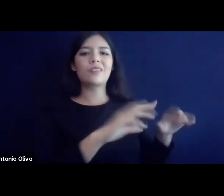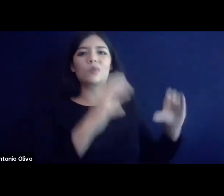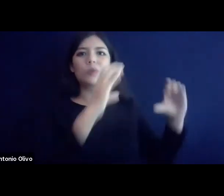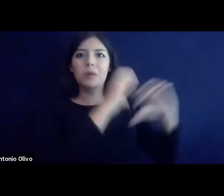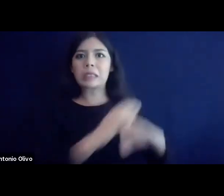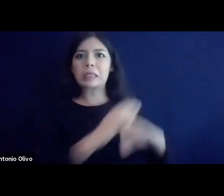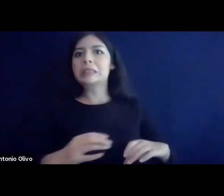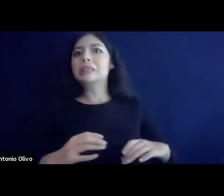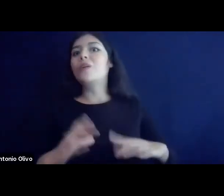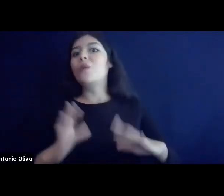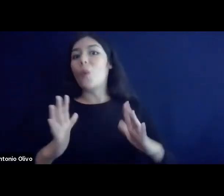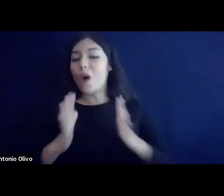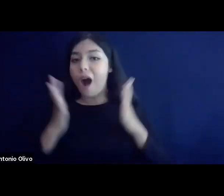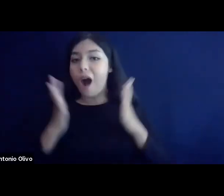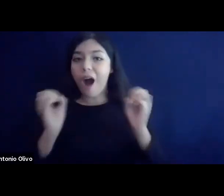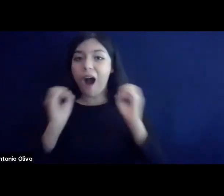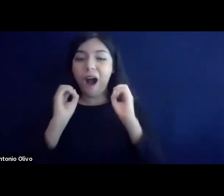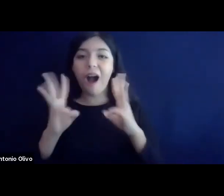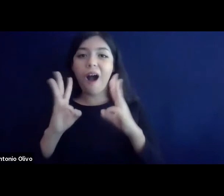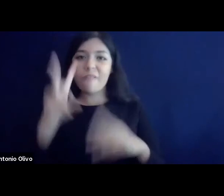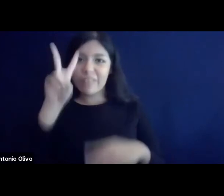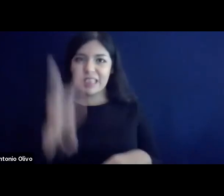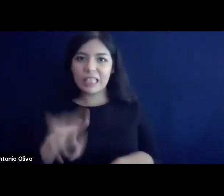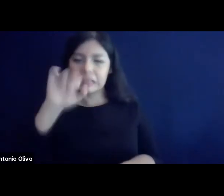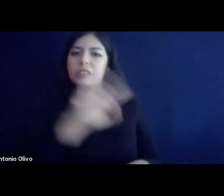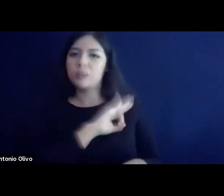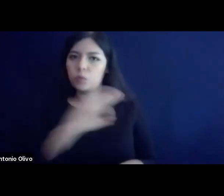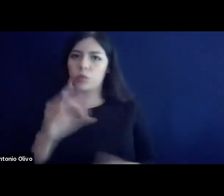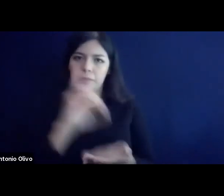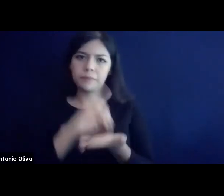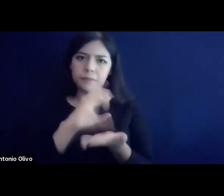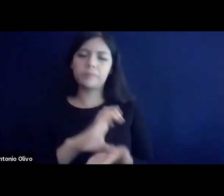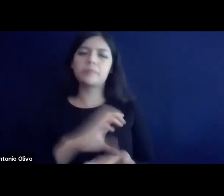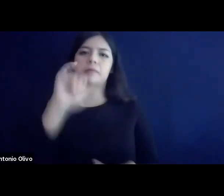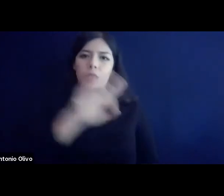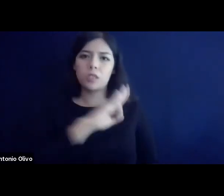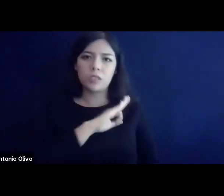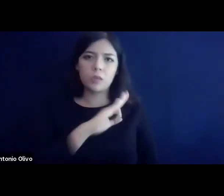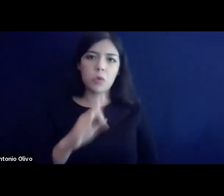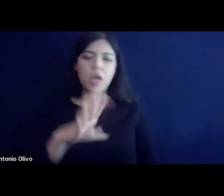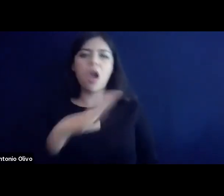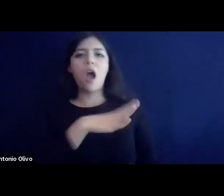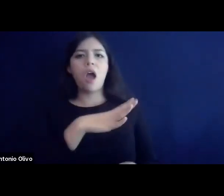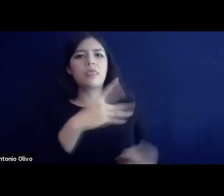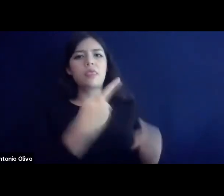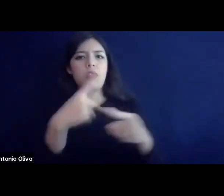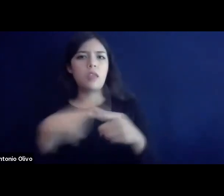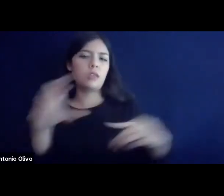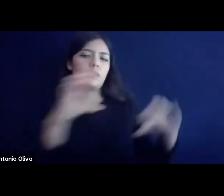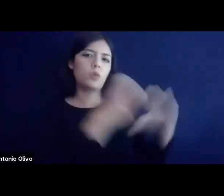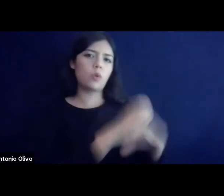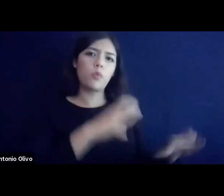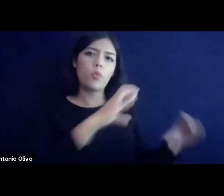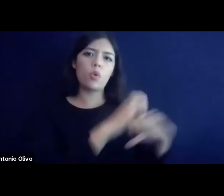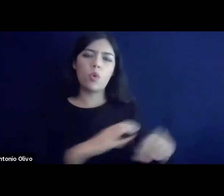creo que en ese sentido sí, sí nos va a ayudar muchísimo la tecnología, porque